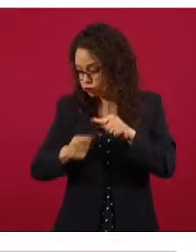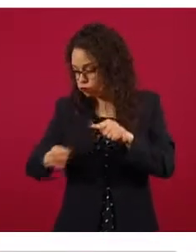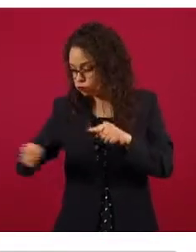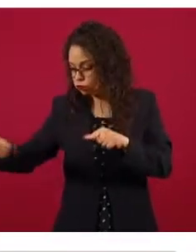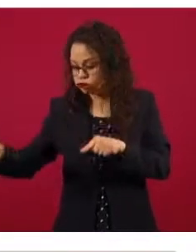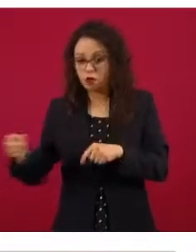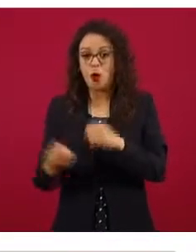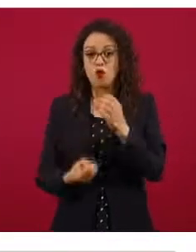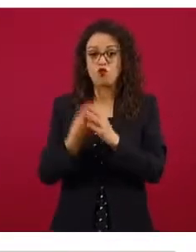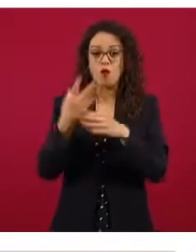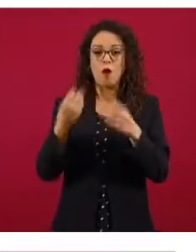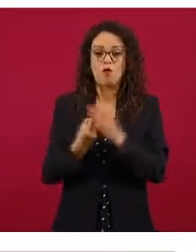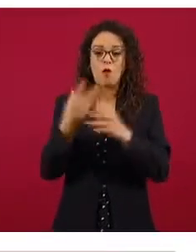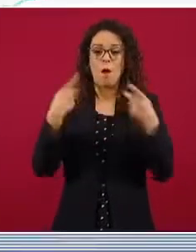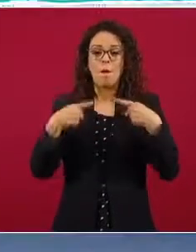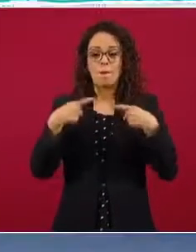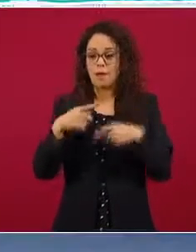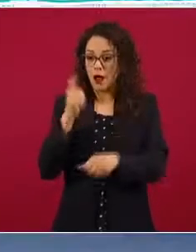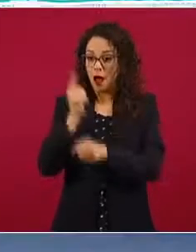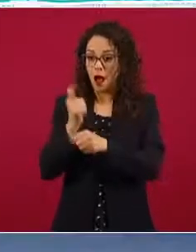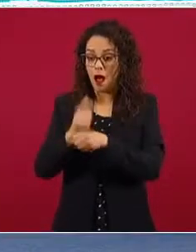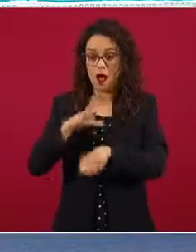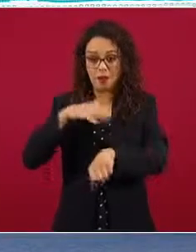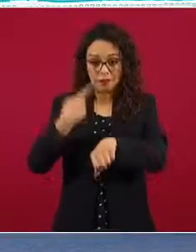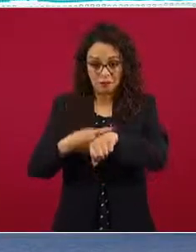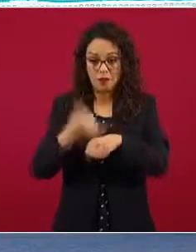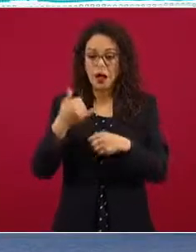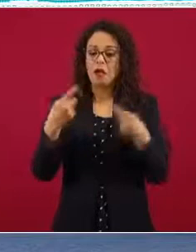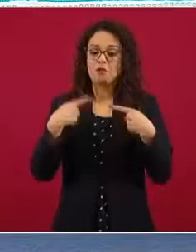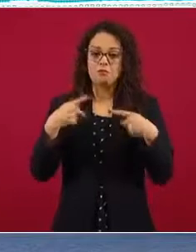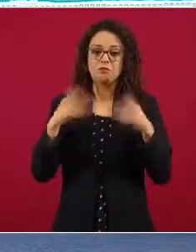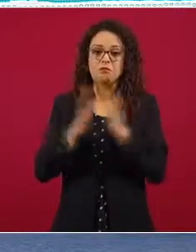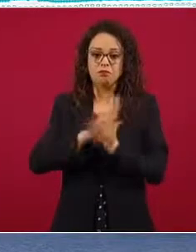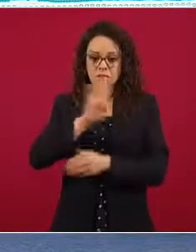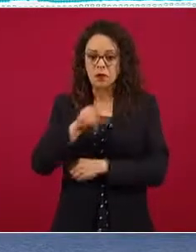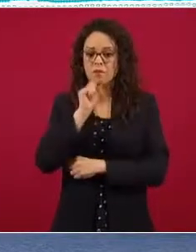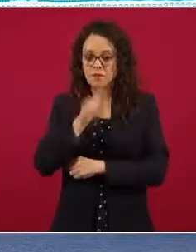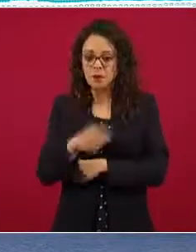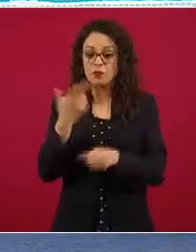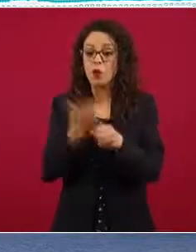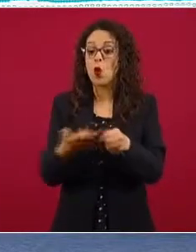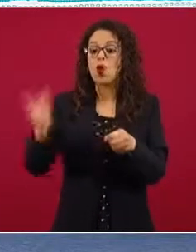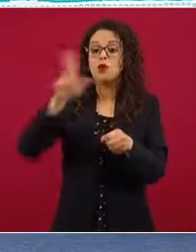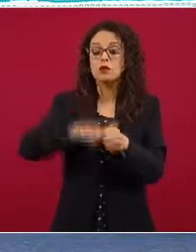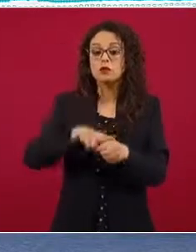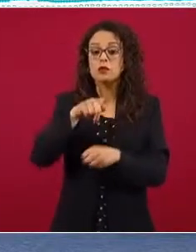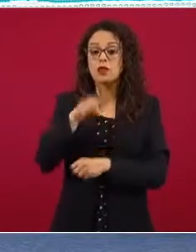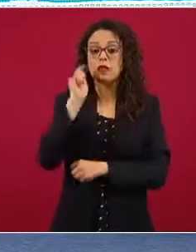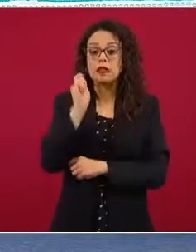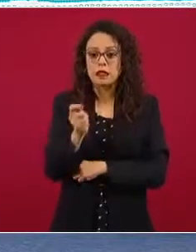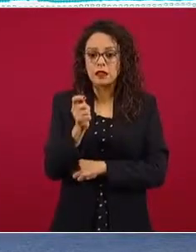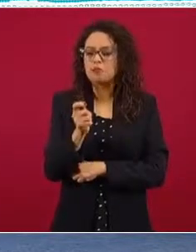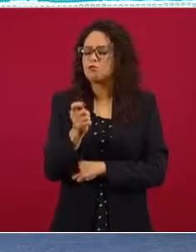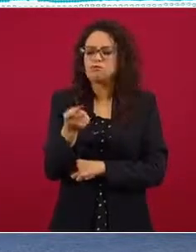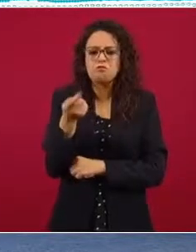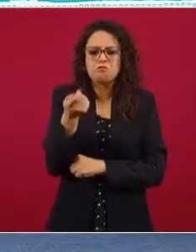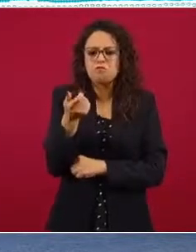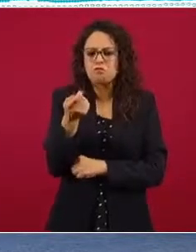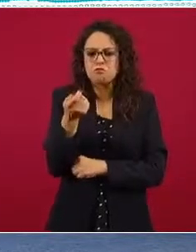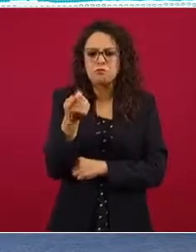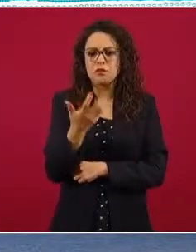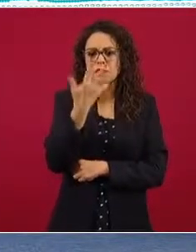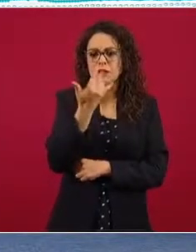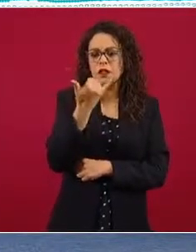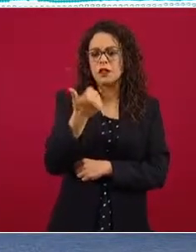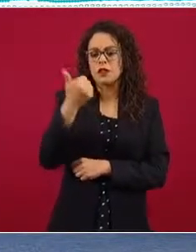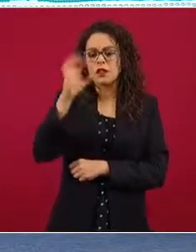defunciones, sigue en semáforo verde. La siguiente, en hospitalización, Chiapas también se encuentra con una ocupación mínima, 5 y 6%